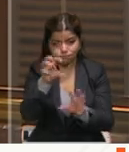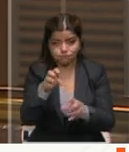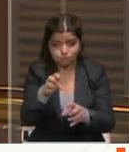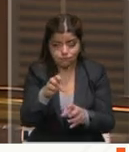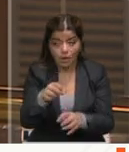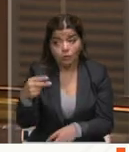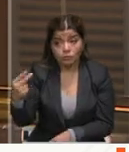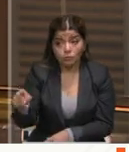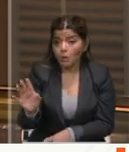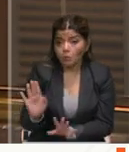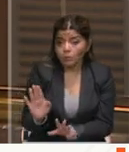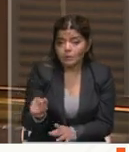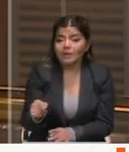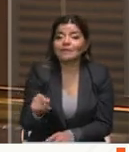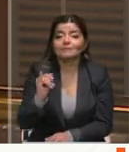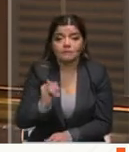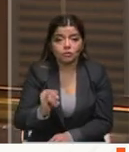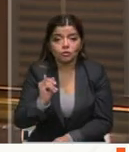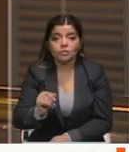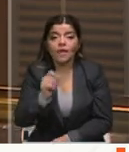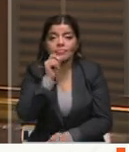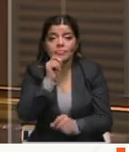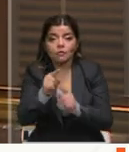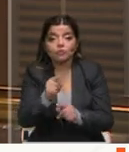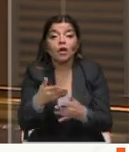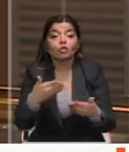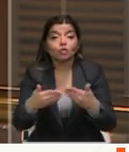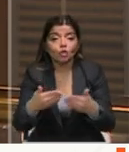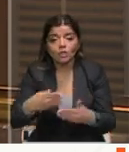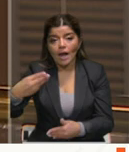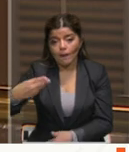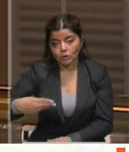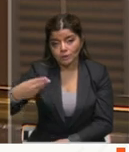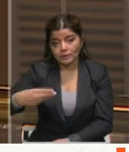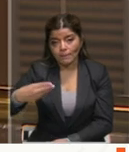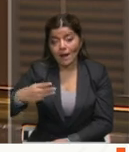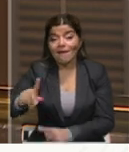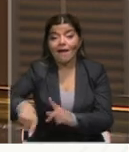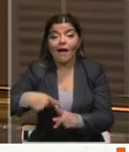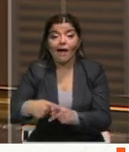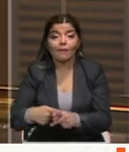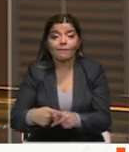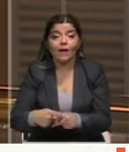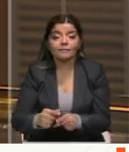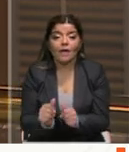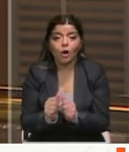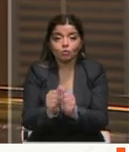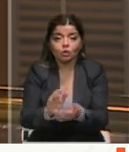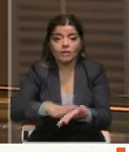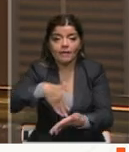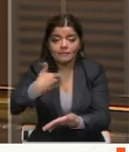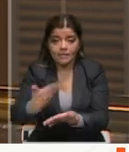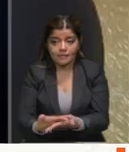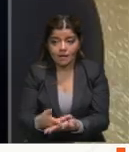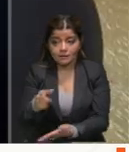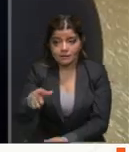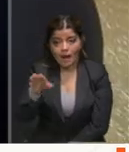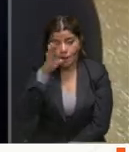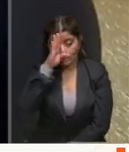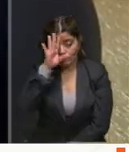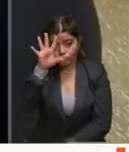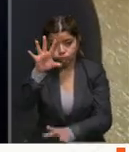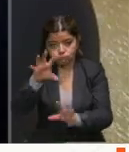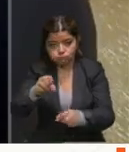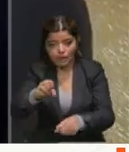dueño, hay que sí o sí hacer esta denuncia en la municipalidad correspondiente y además en la autoridad sanitaria en caso de que este animal haya atacado a una persona.